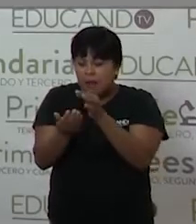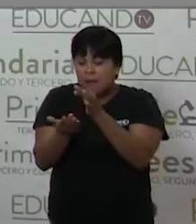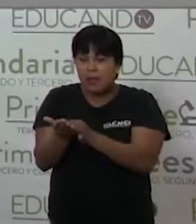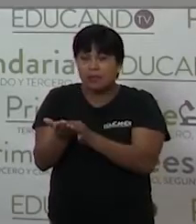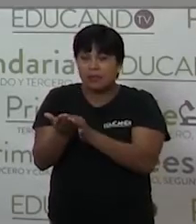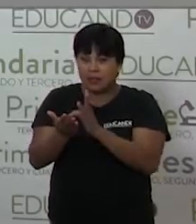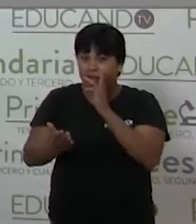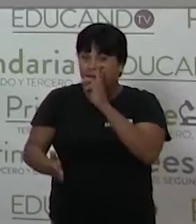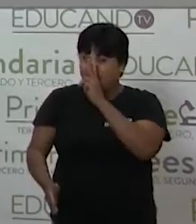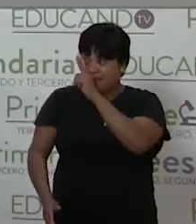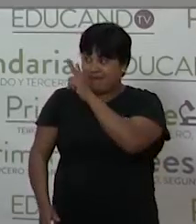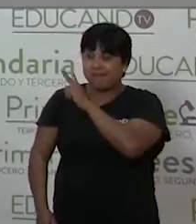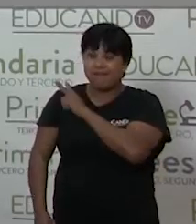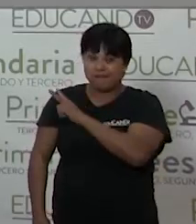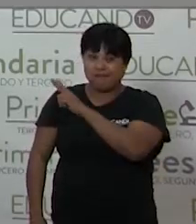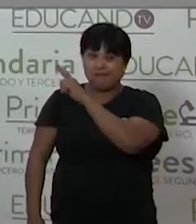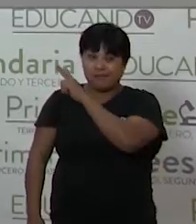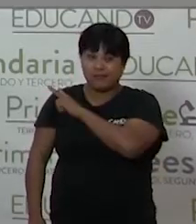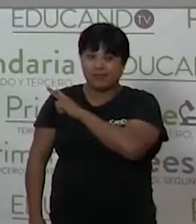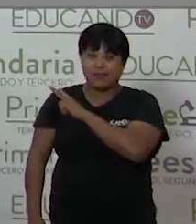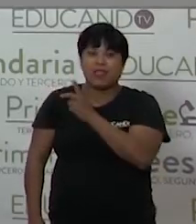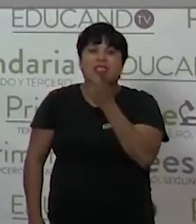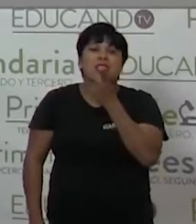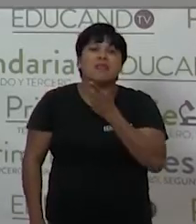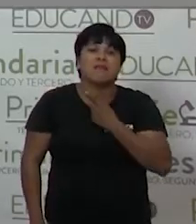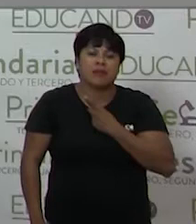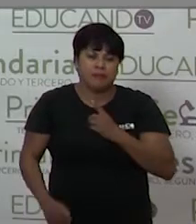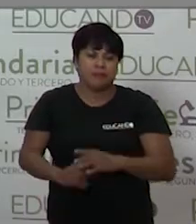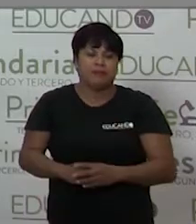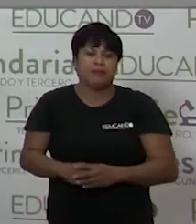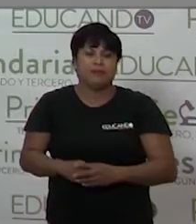ya lo observas te platícame